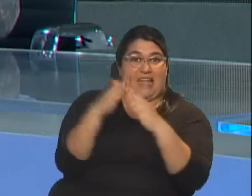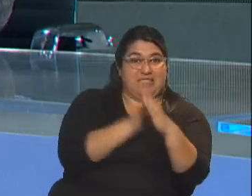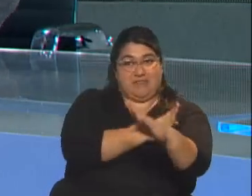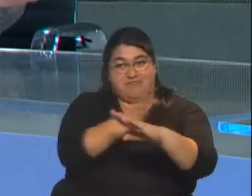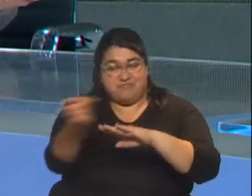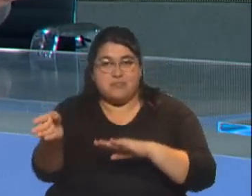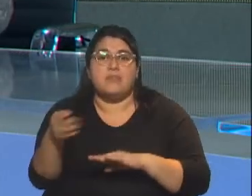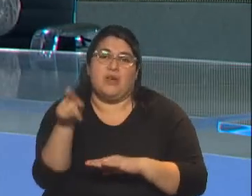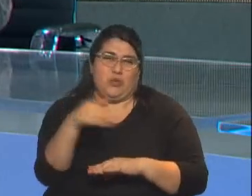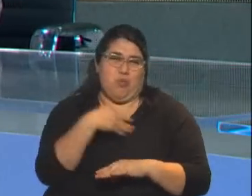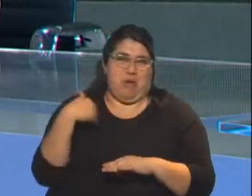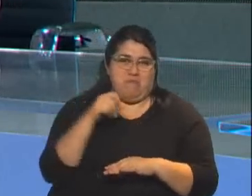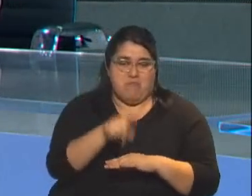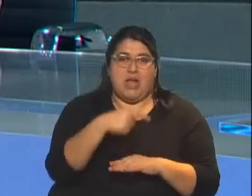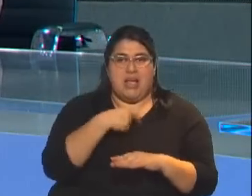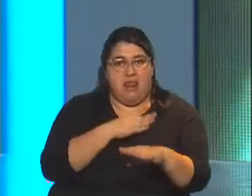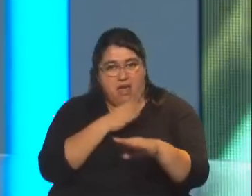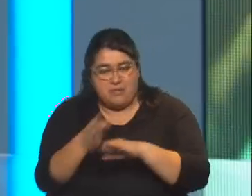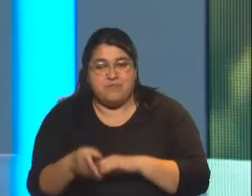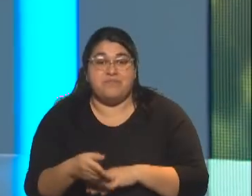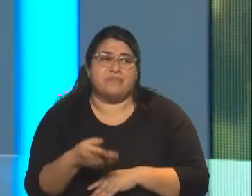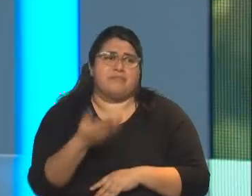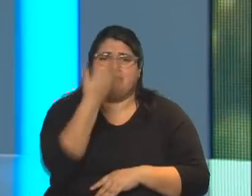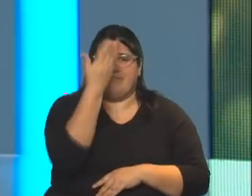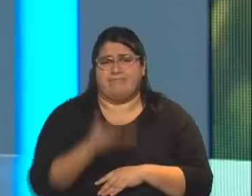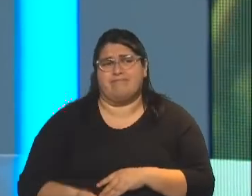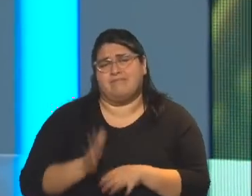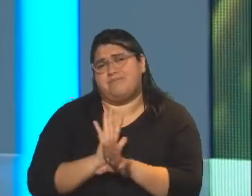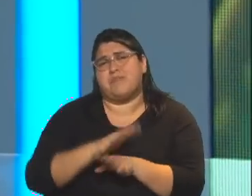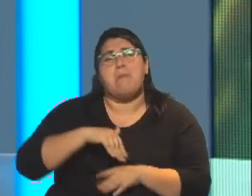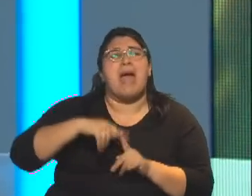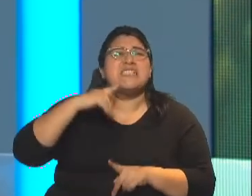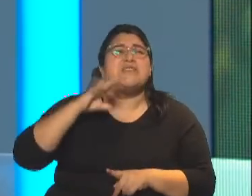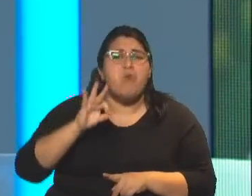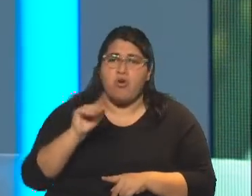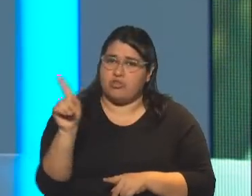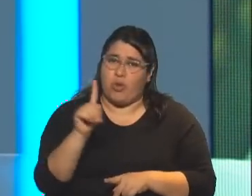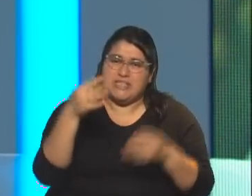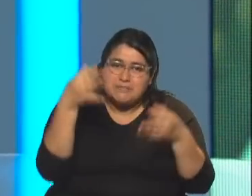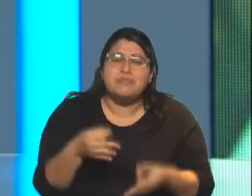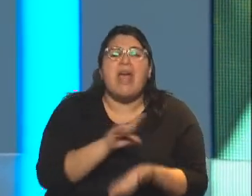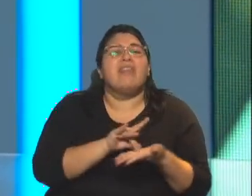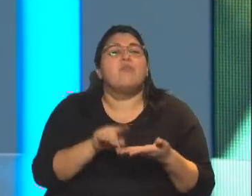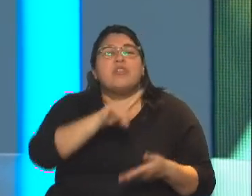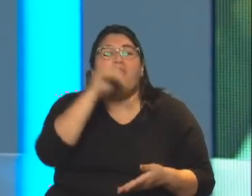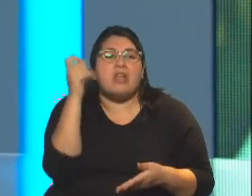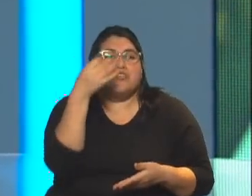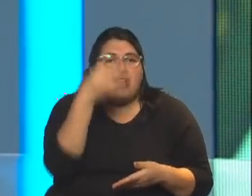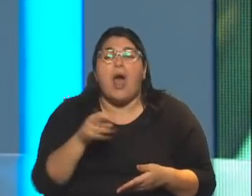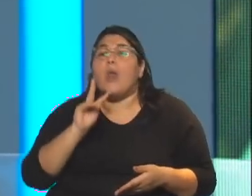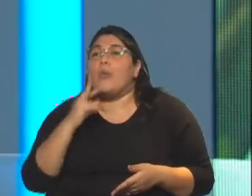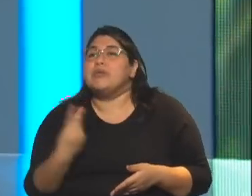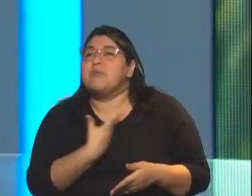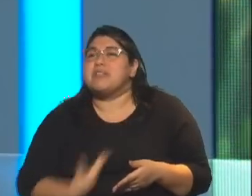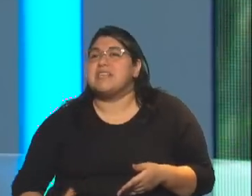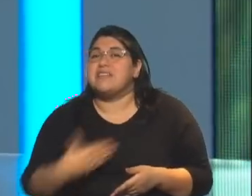vicepresidenta que su madre es un diputado nacional no es no es más que un diputado nacional que va a ver a su madre que es la vicepresidenta y no lo dejan